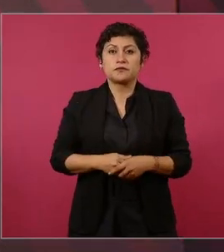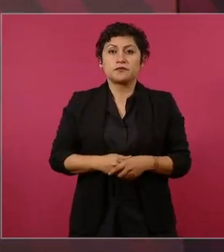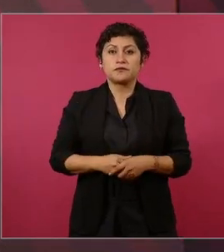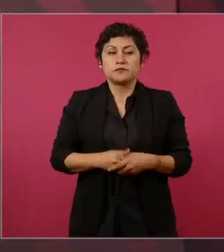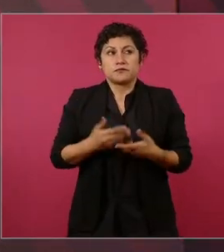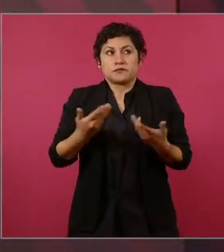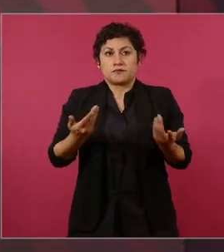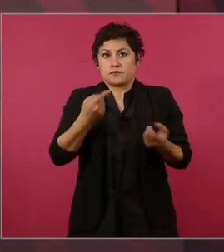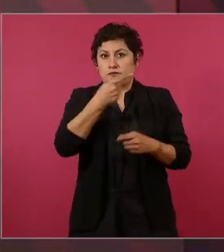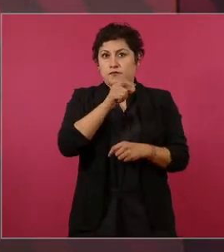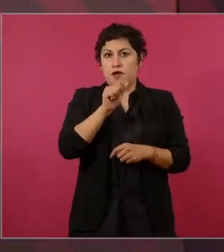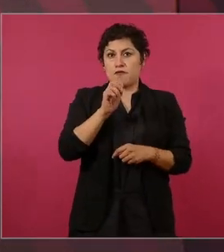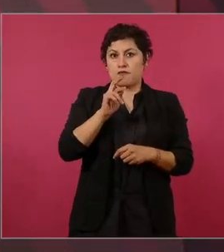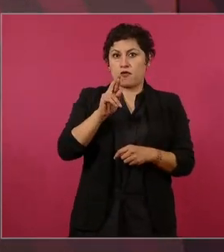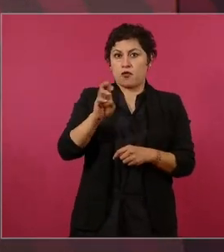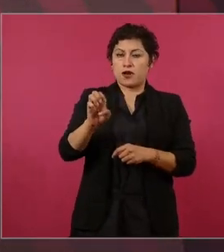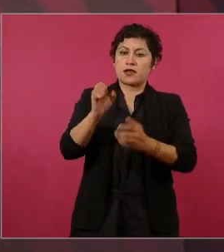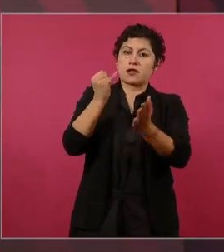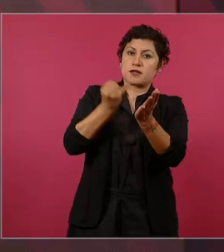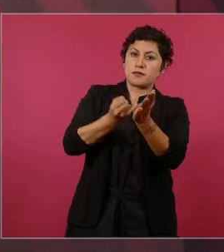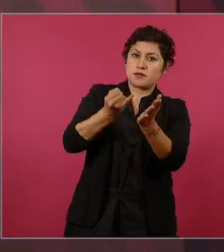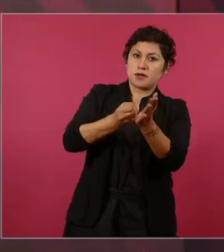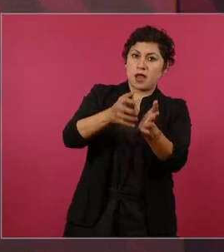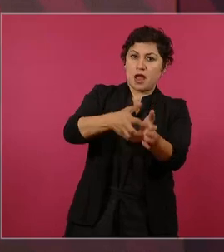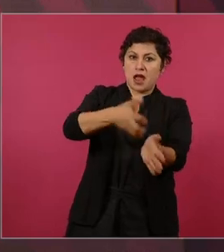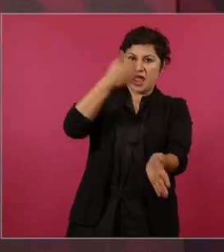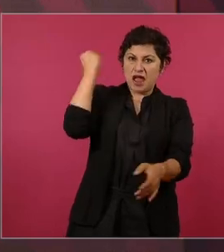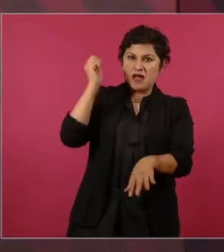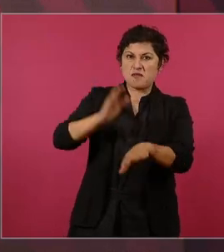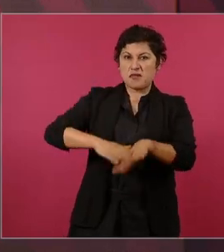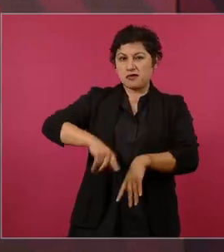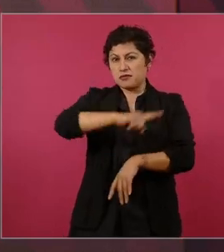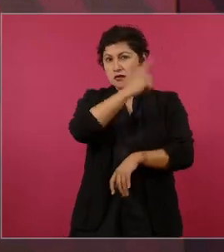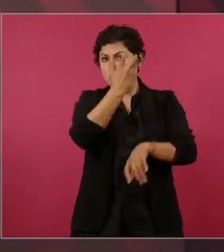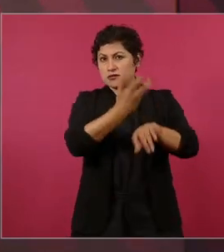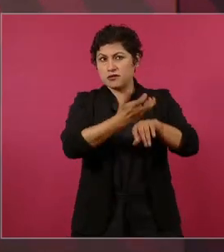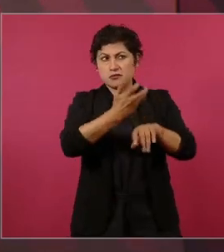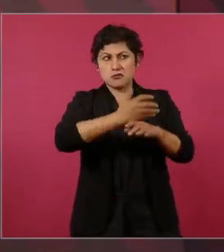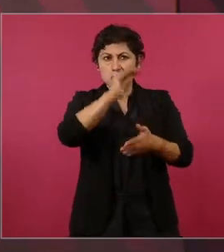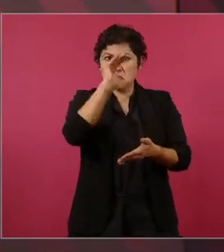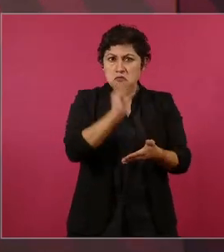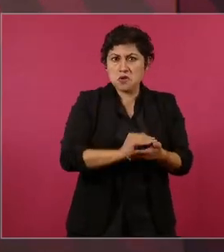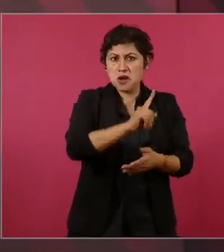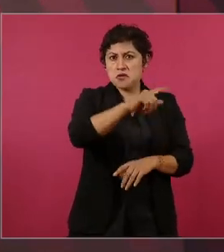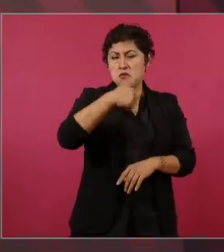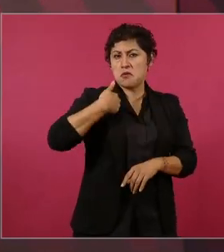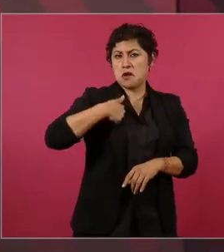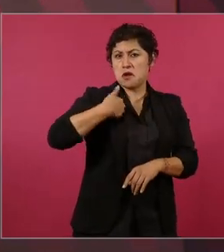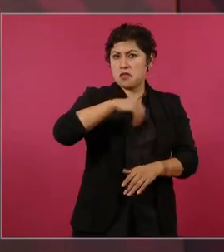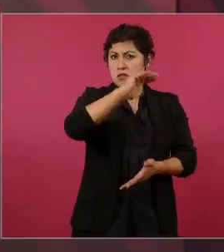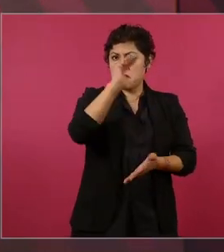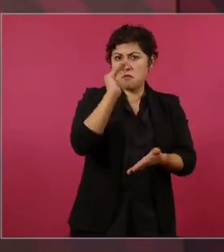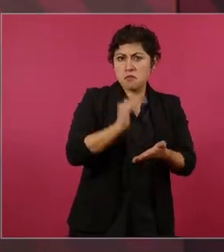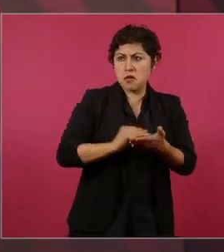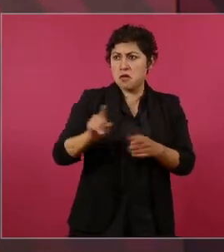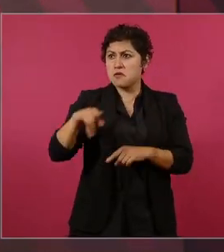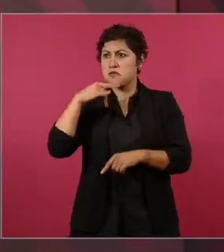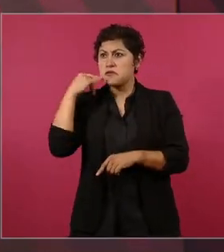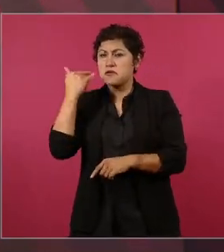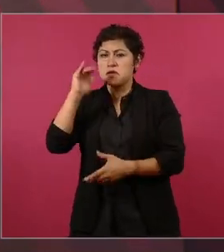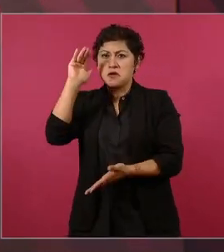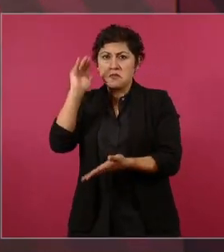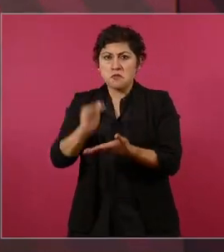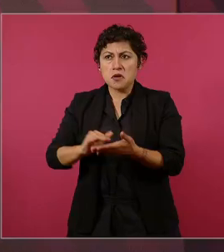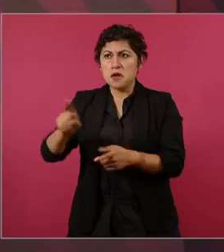¿Cómo vas a cobrar más de comisión que lo que se cobra en Estados Unidos, que lo que se cobra en Canadá, que lo que se cobra en Chile, en